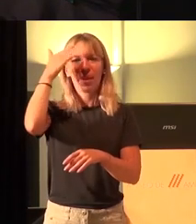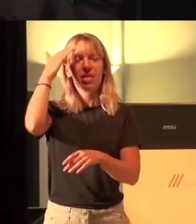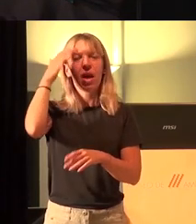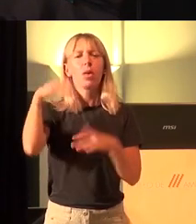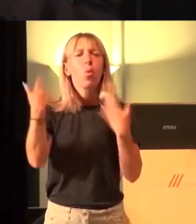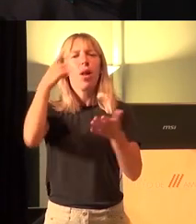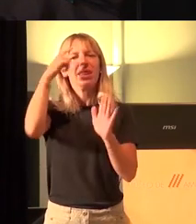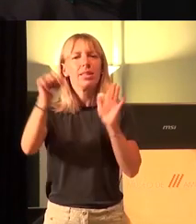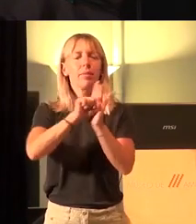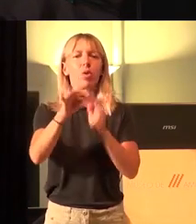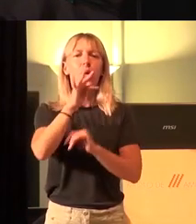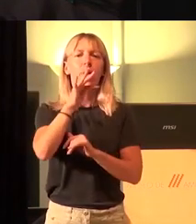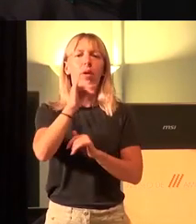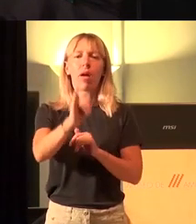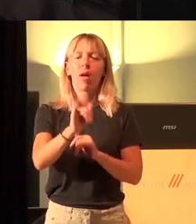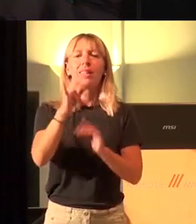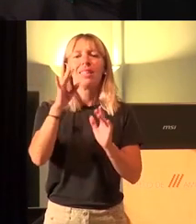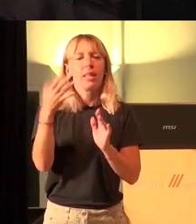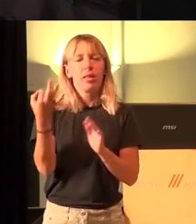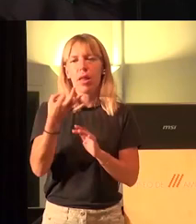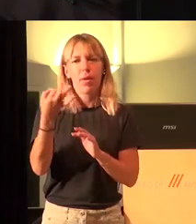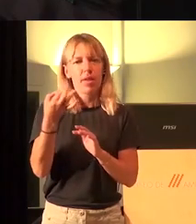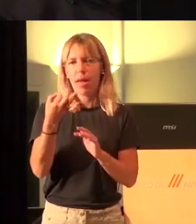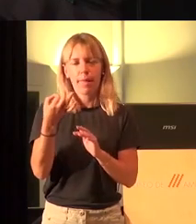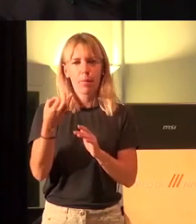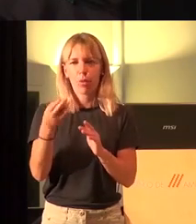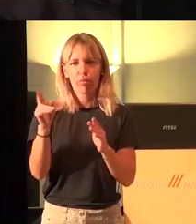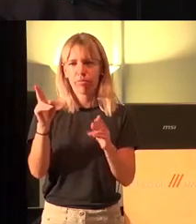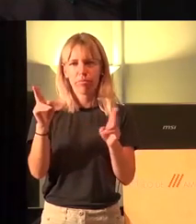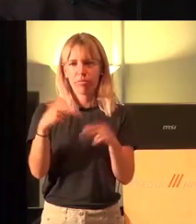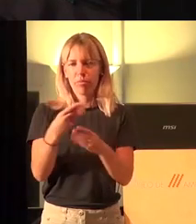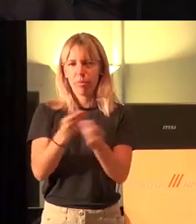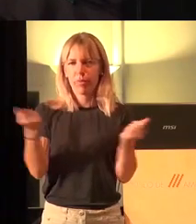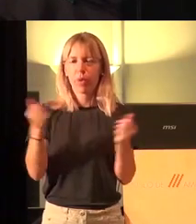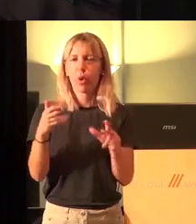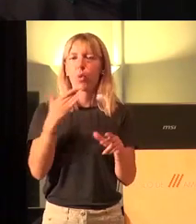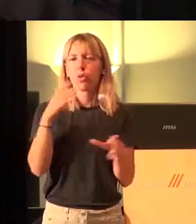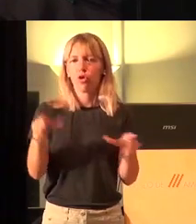los estigmas que todavía existen y que deberíamos derribar como sociedad?